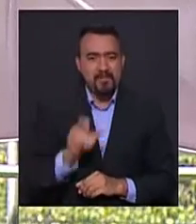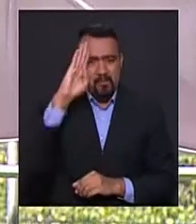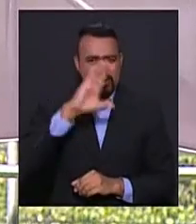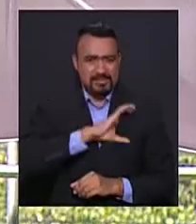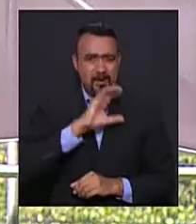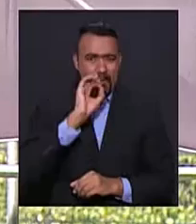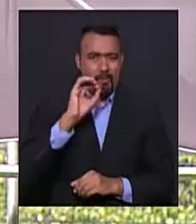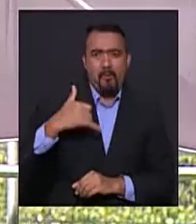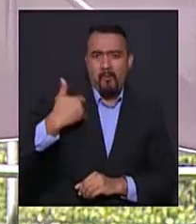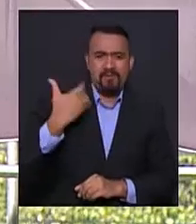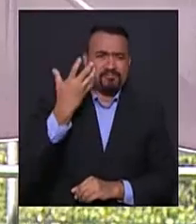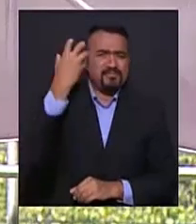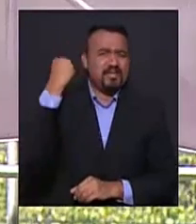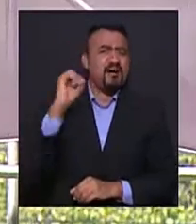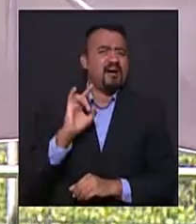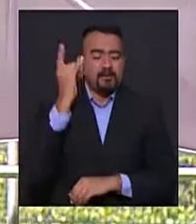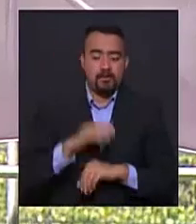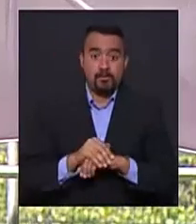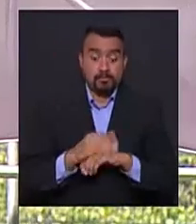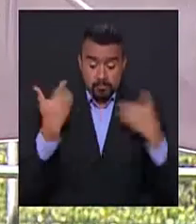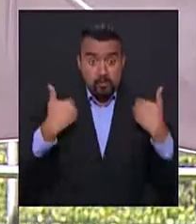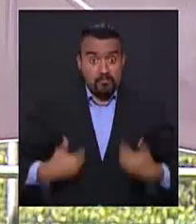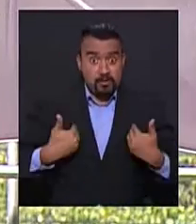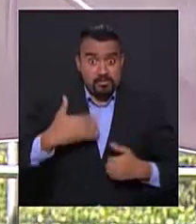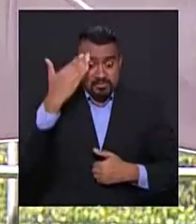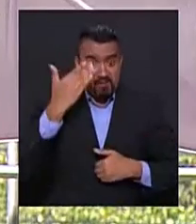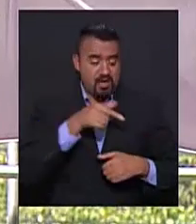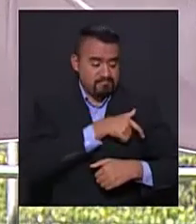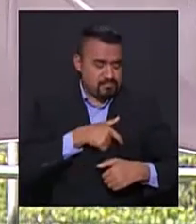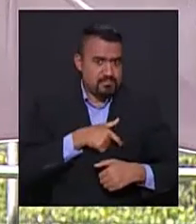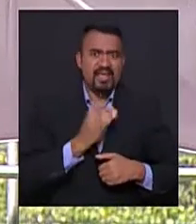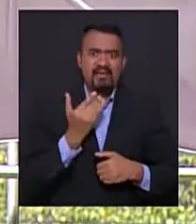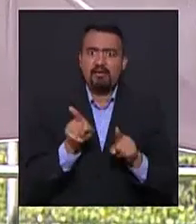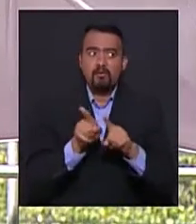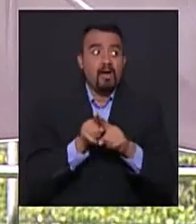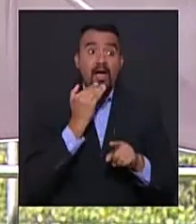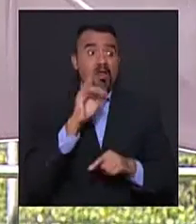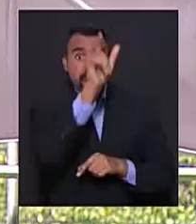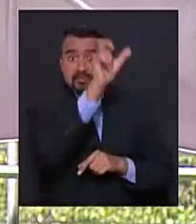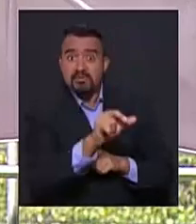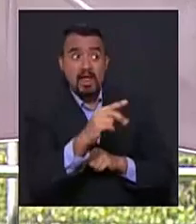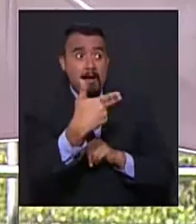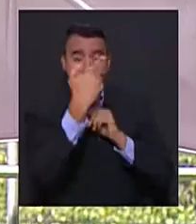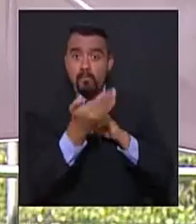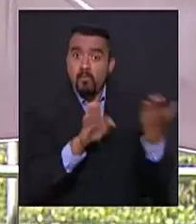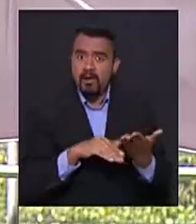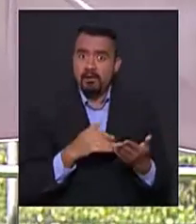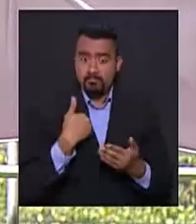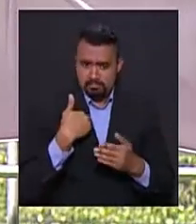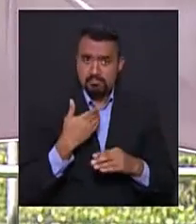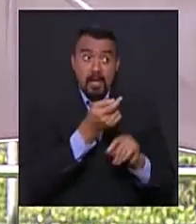¿Qué podría sentir al saber que su uniforme confirmaba los 2 millones de pesos que valía su